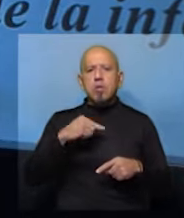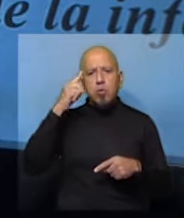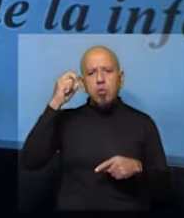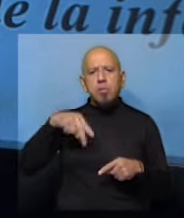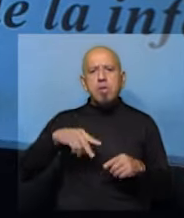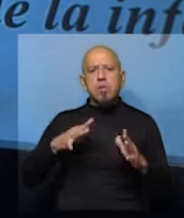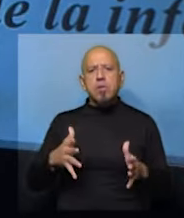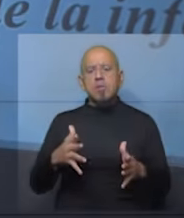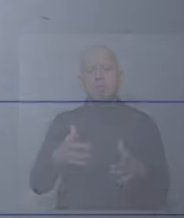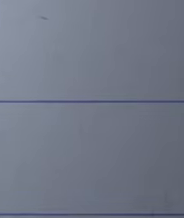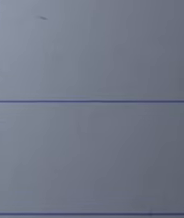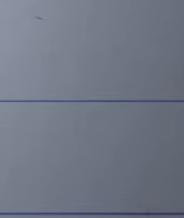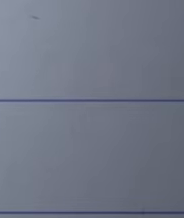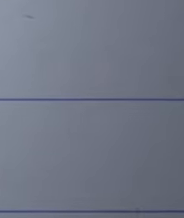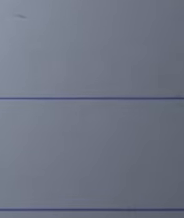cateto